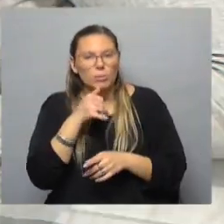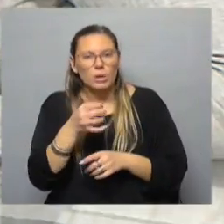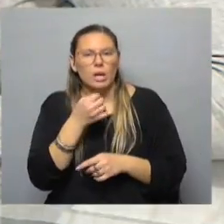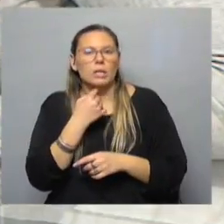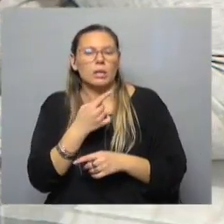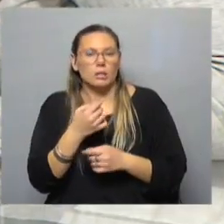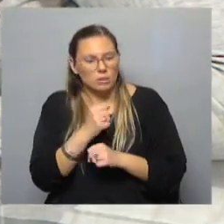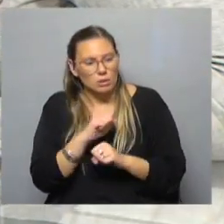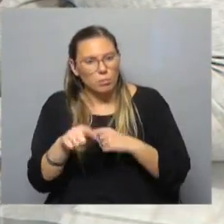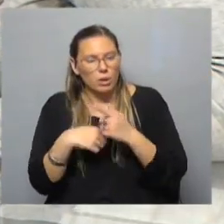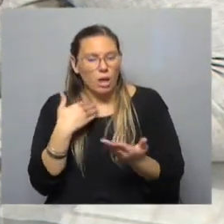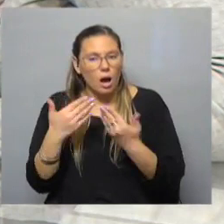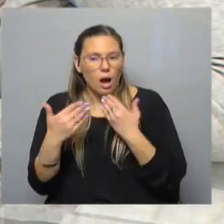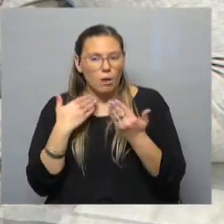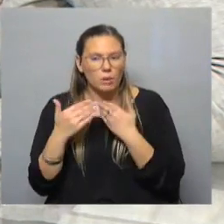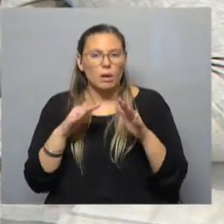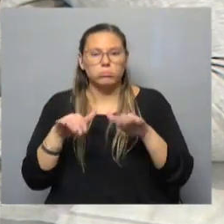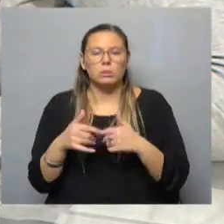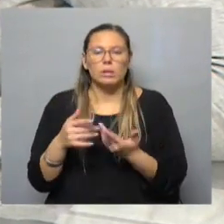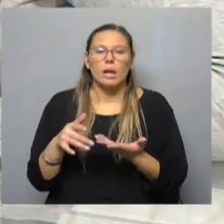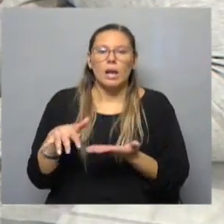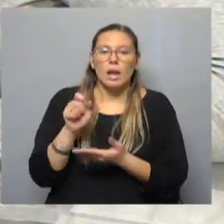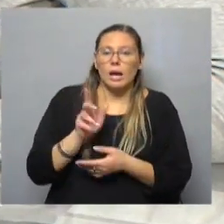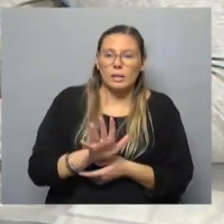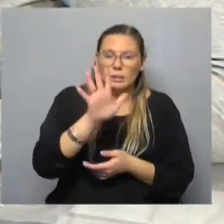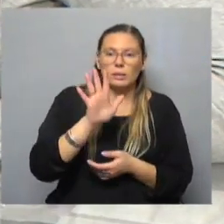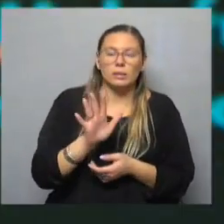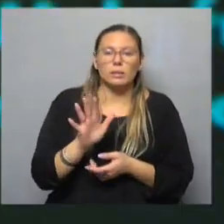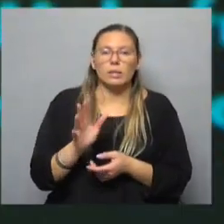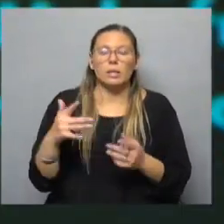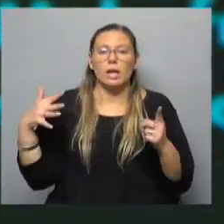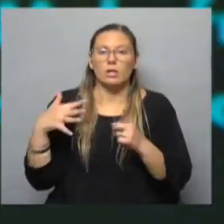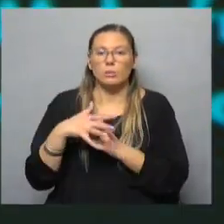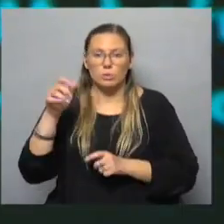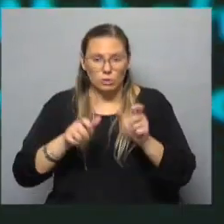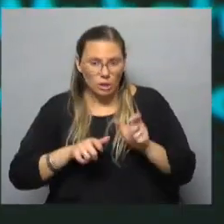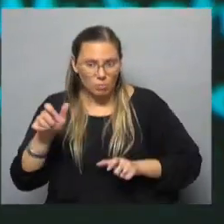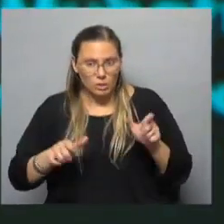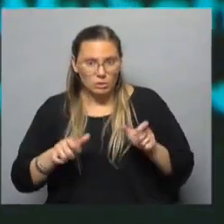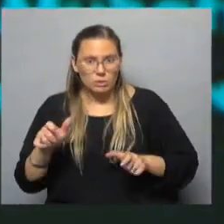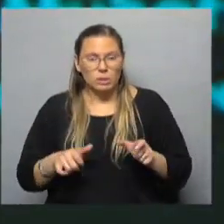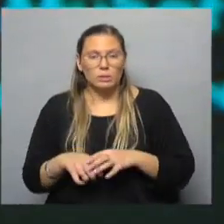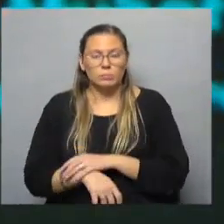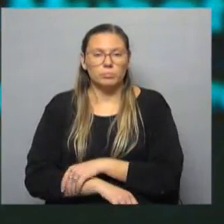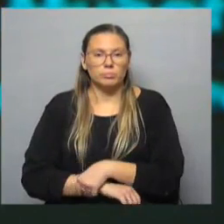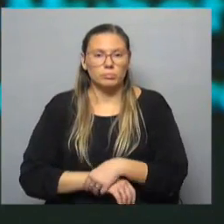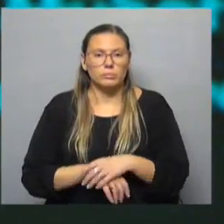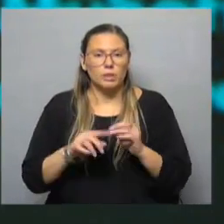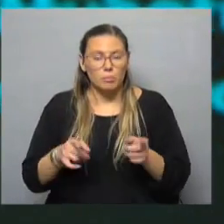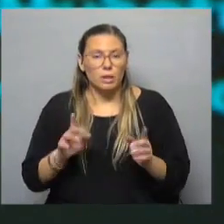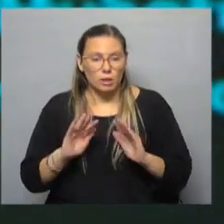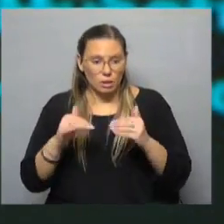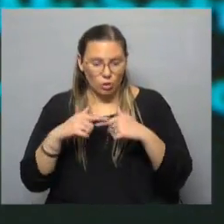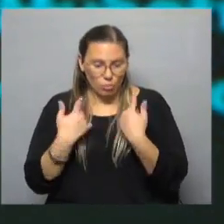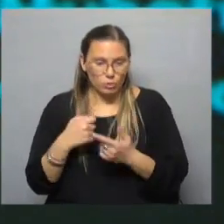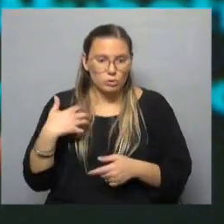hablar mucho, ¿no? Con lo que tiene que ver con la condición y cómo la inclusión de las personas también, que nos interpela